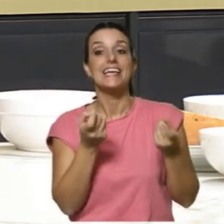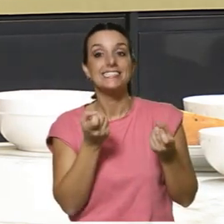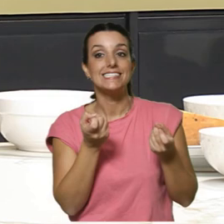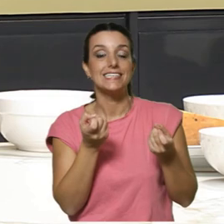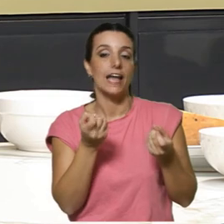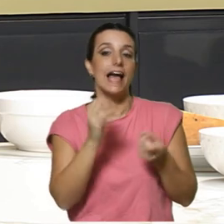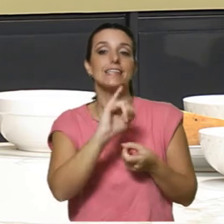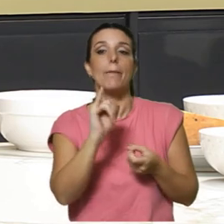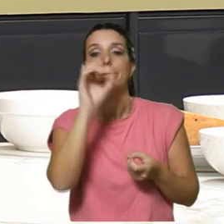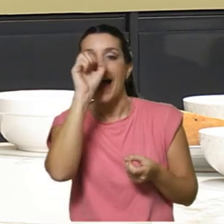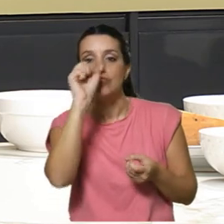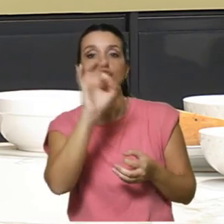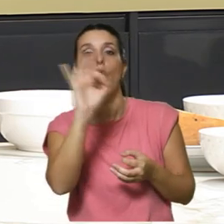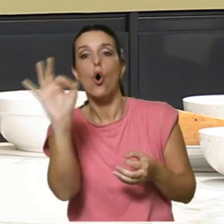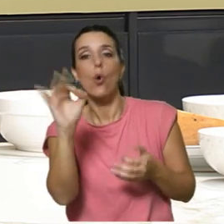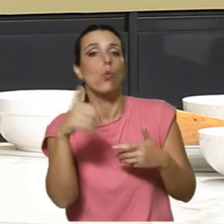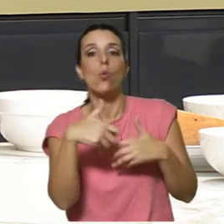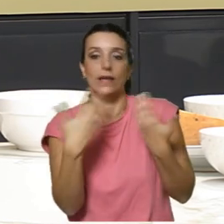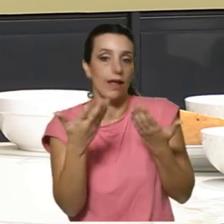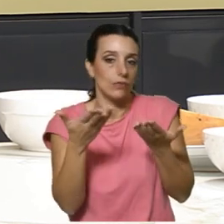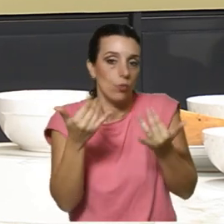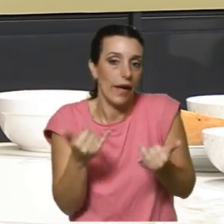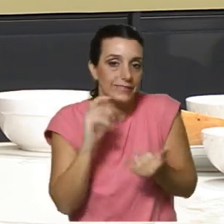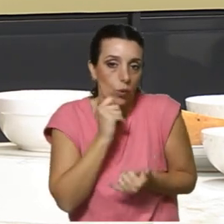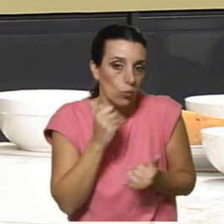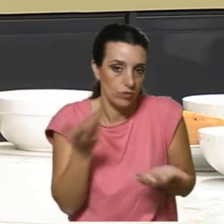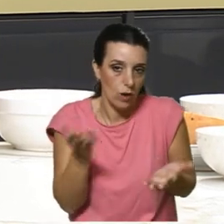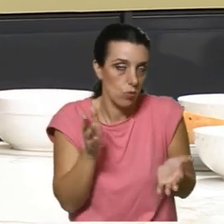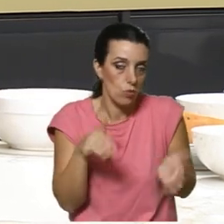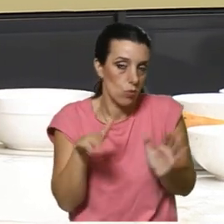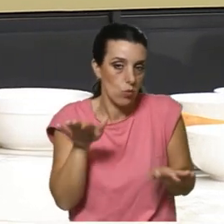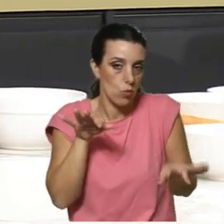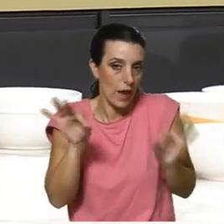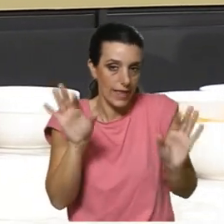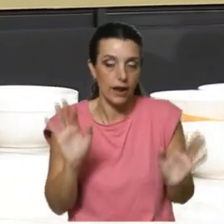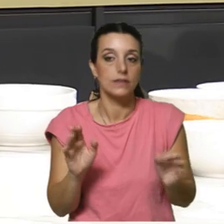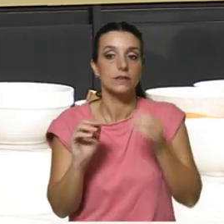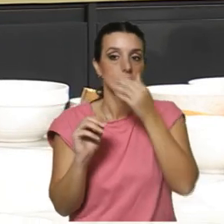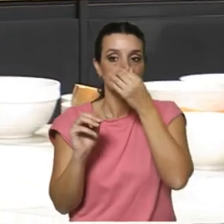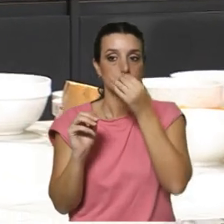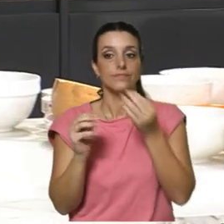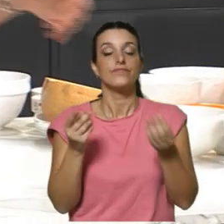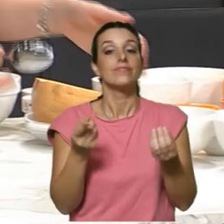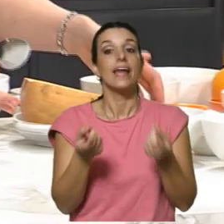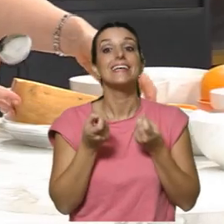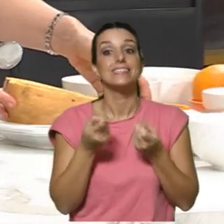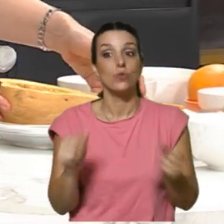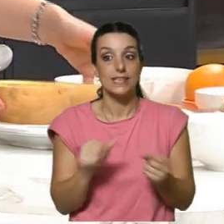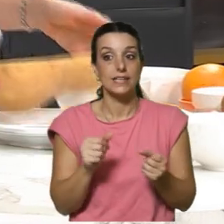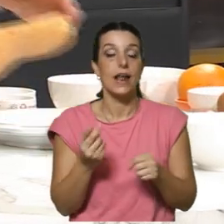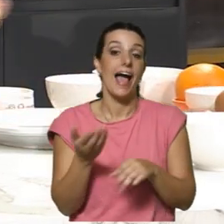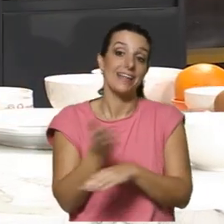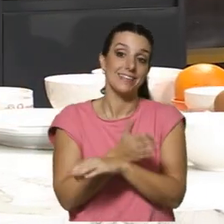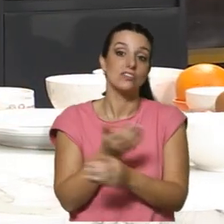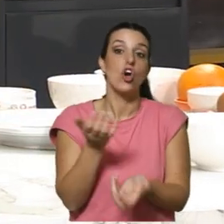del zapallo, del calabacín, lo que vos encuentres. Uh-huh. Cualquiera de ellos te sirve. ¿Ah? ¿Qué tenés que hacer?